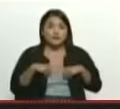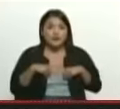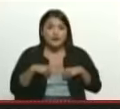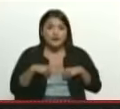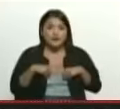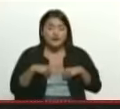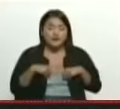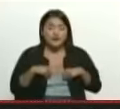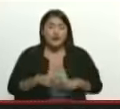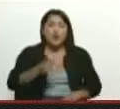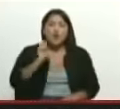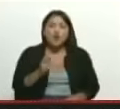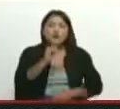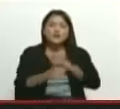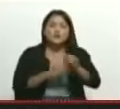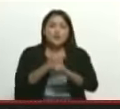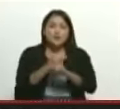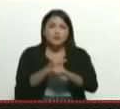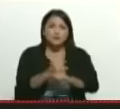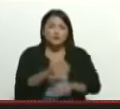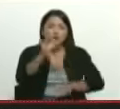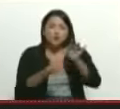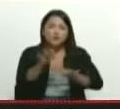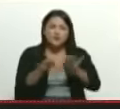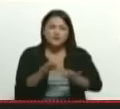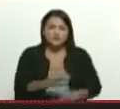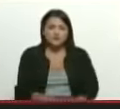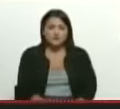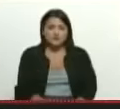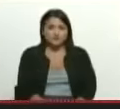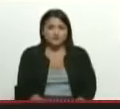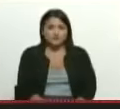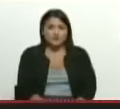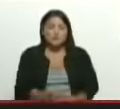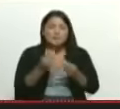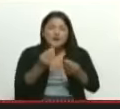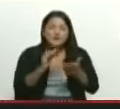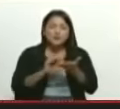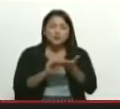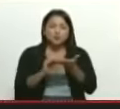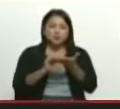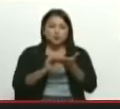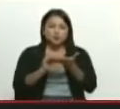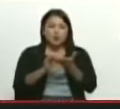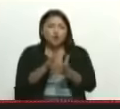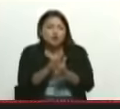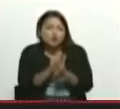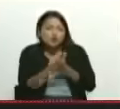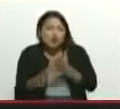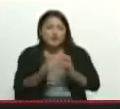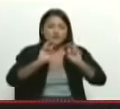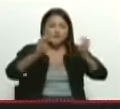jurisdicción de la Corte Internacional de Justicia para resolver la